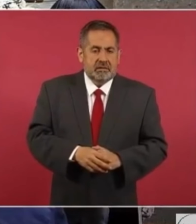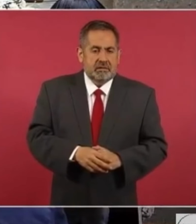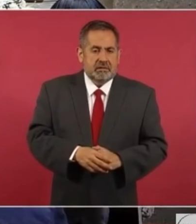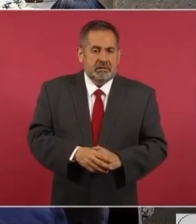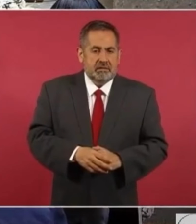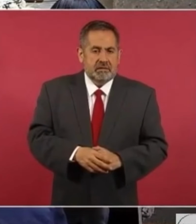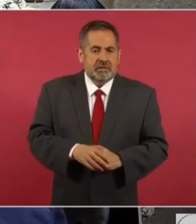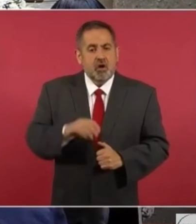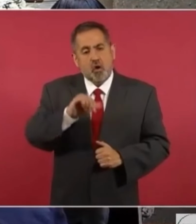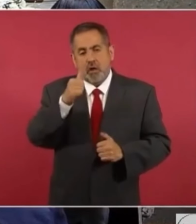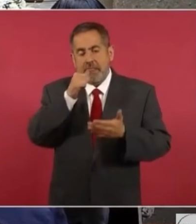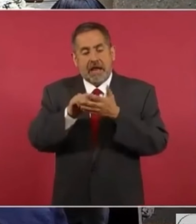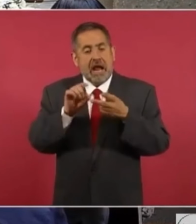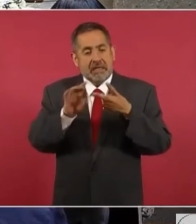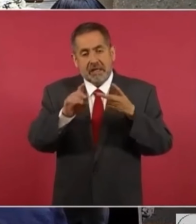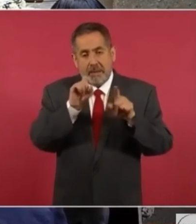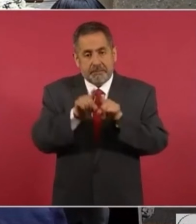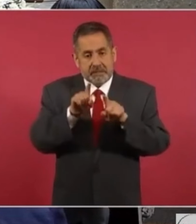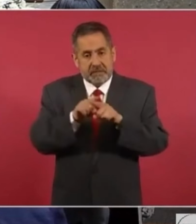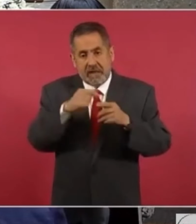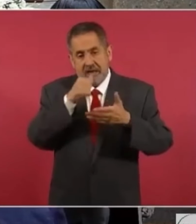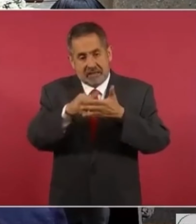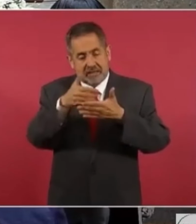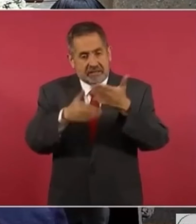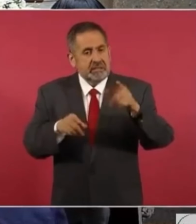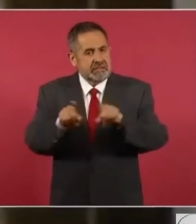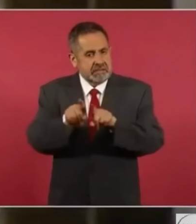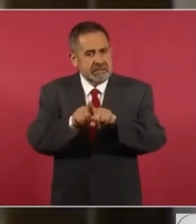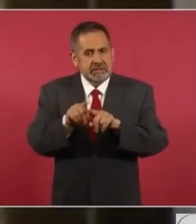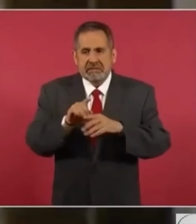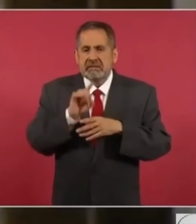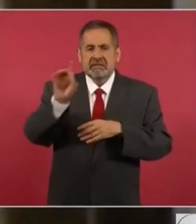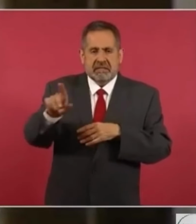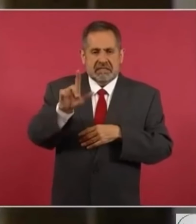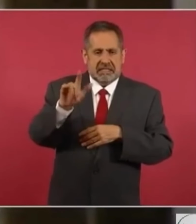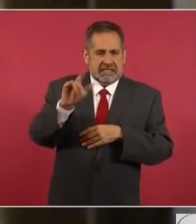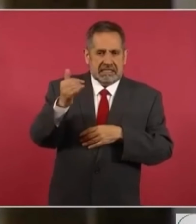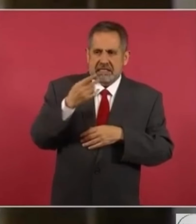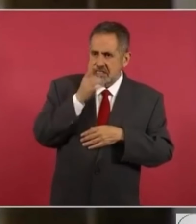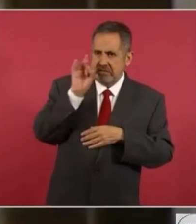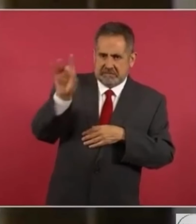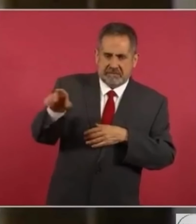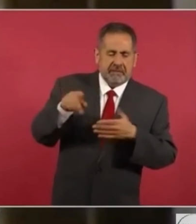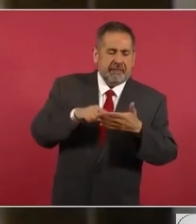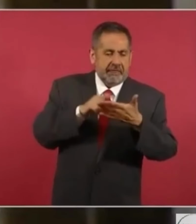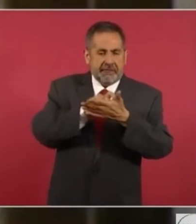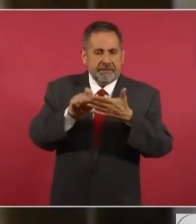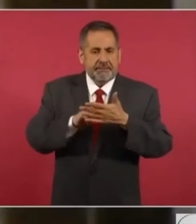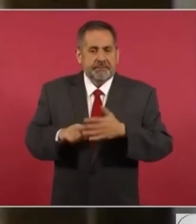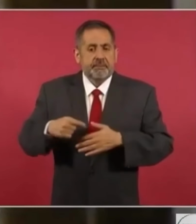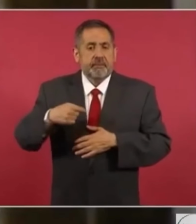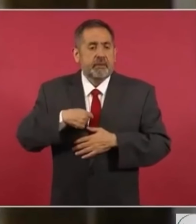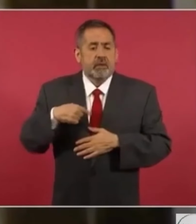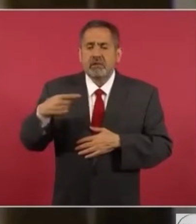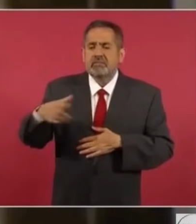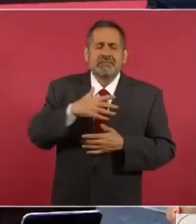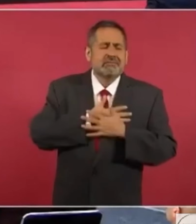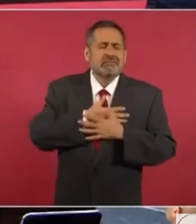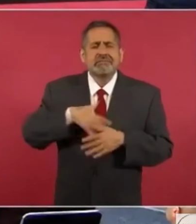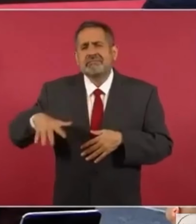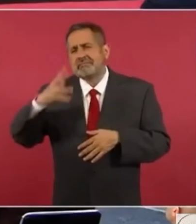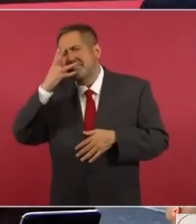Y luego, en otra carta de esta misma serie, a la misma Lili Sarnoff le dice: soy un amante de la